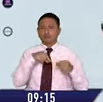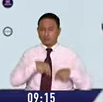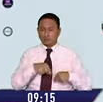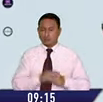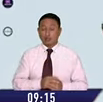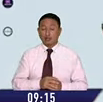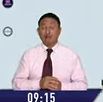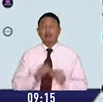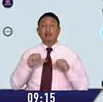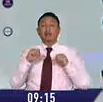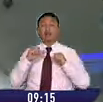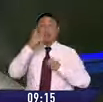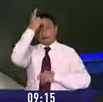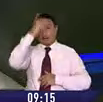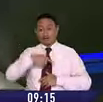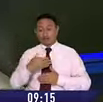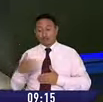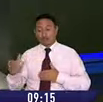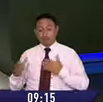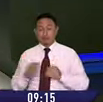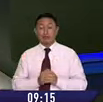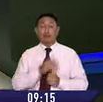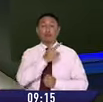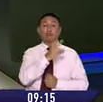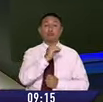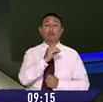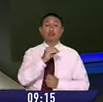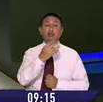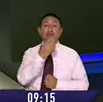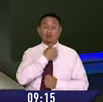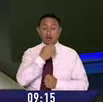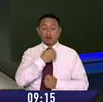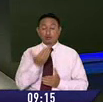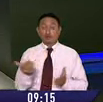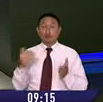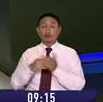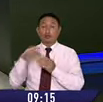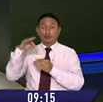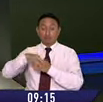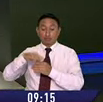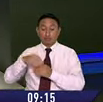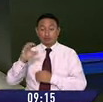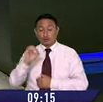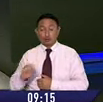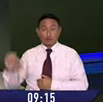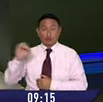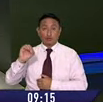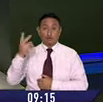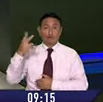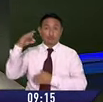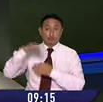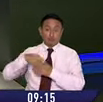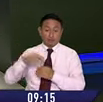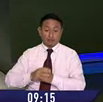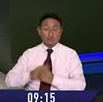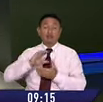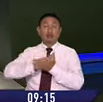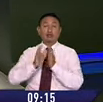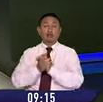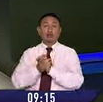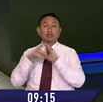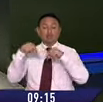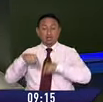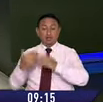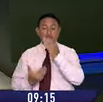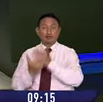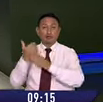la muerte cruzada, aproximadamente el 20 de agosto la ciudadanía volvería a las urnas, luego en octubre sería la segunda vuelta y en noviembre ya tendríamos